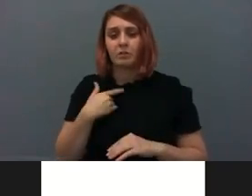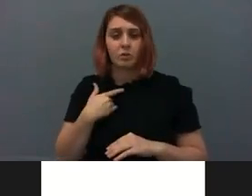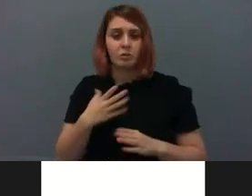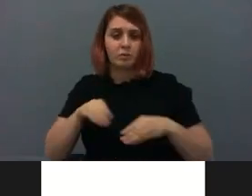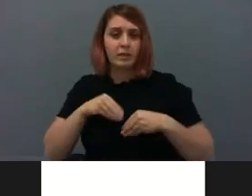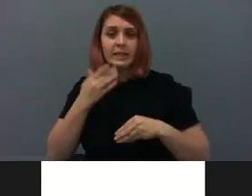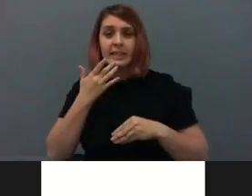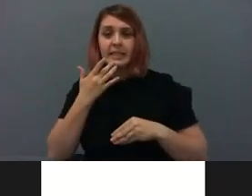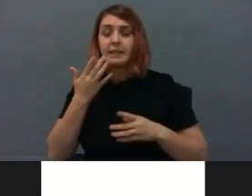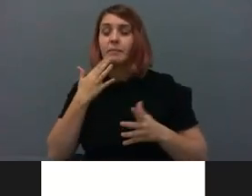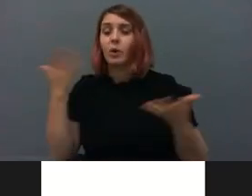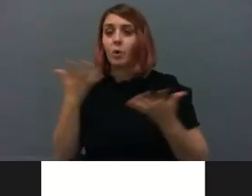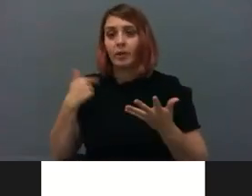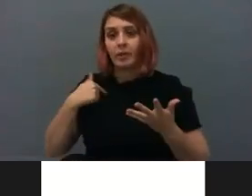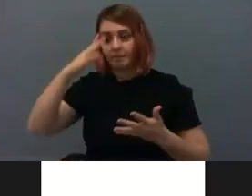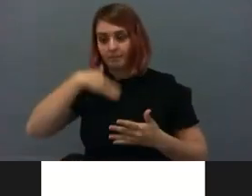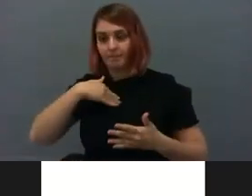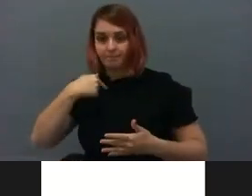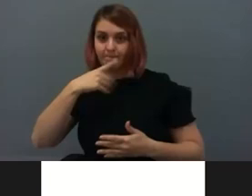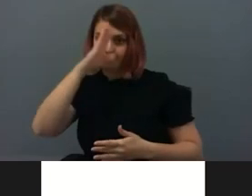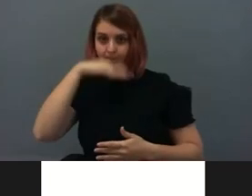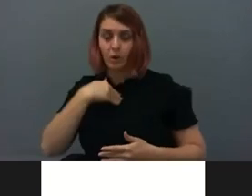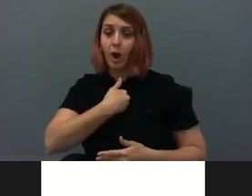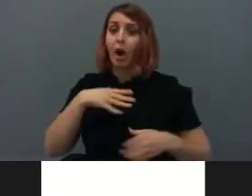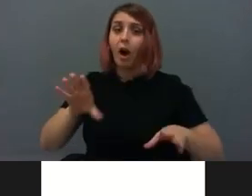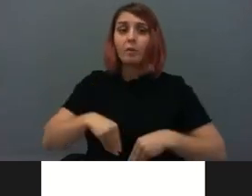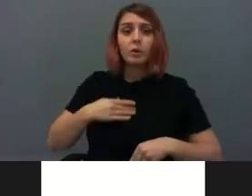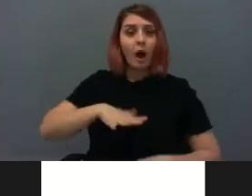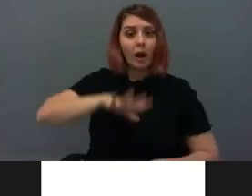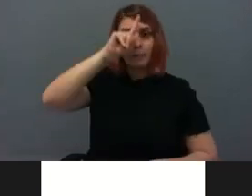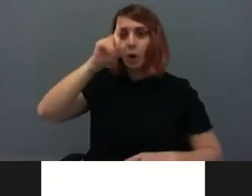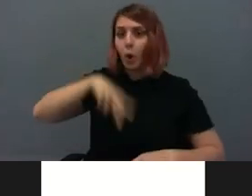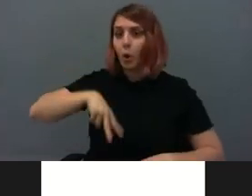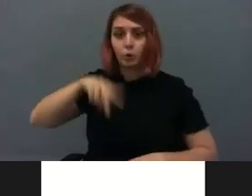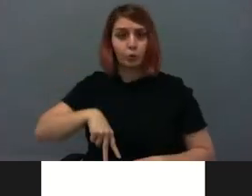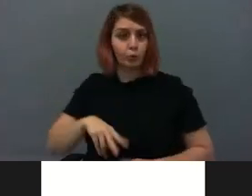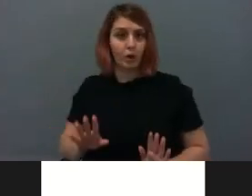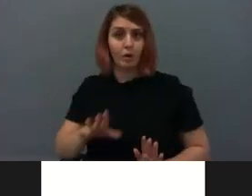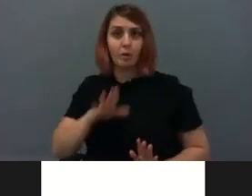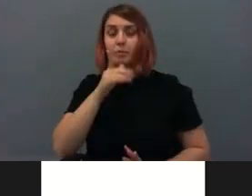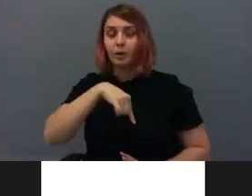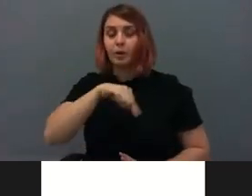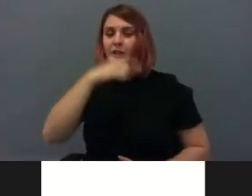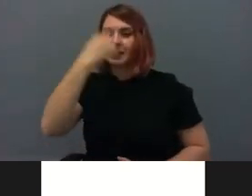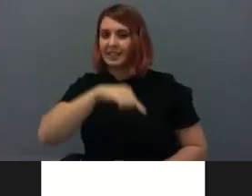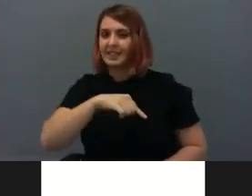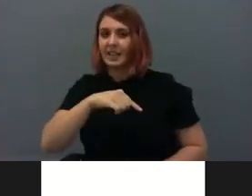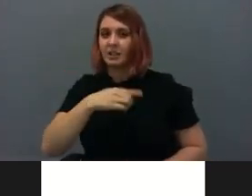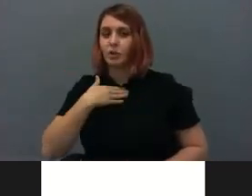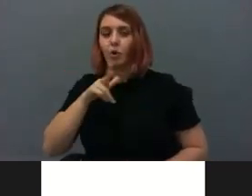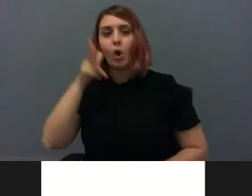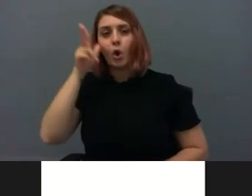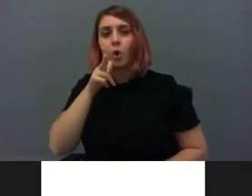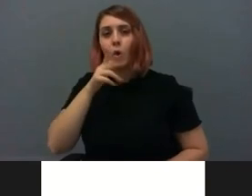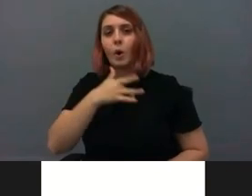se ponía mala de urgencias, era yo el que iba. Asumí mi rol y nunca me he arrepentido de hacerlo. Es más, por ello soy consciente de que soy un privilegiado. María